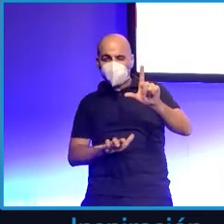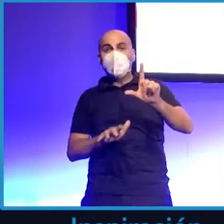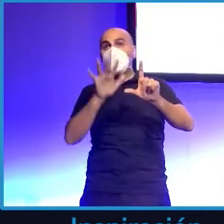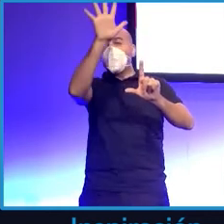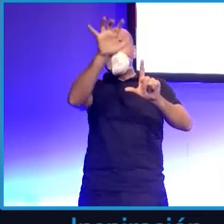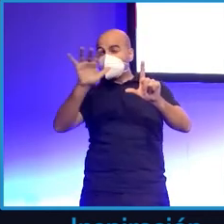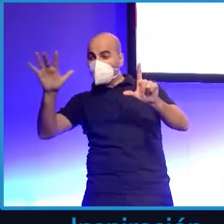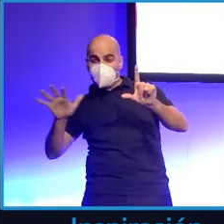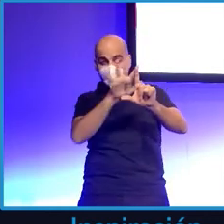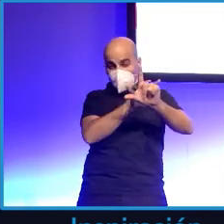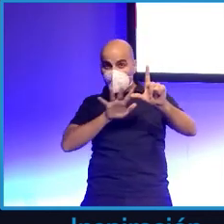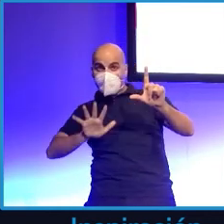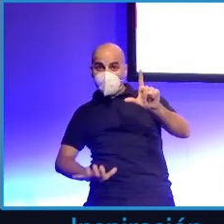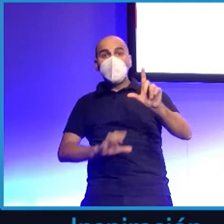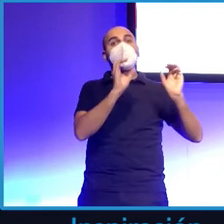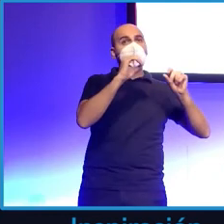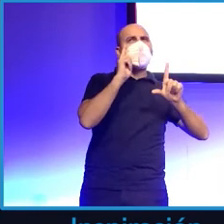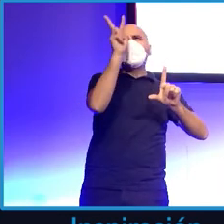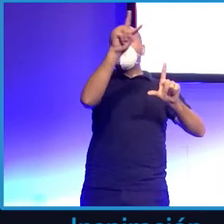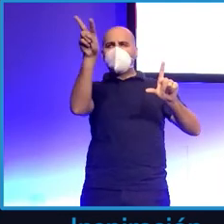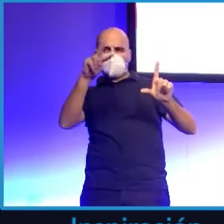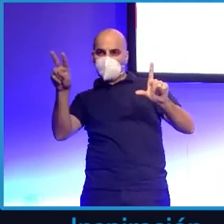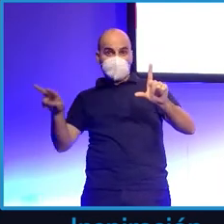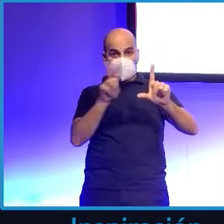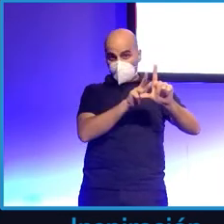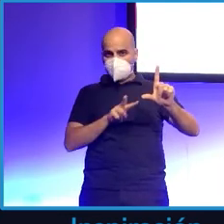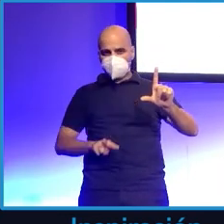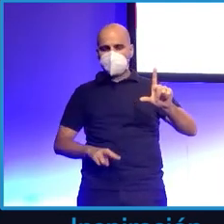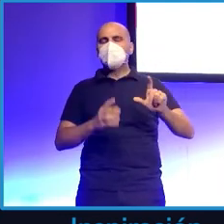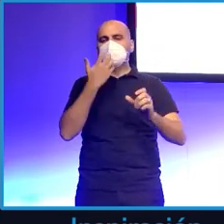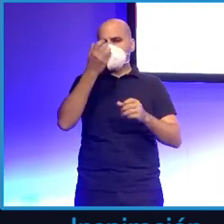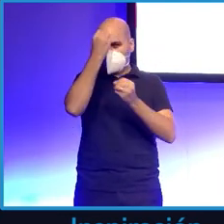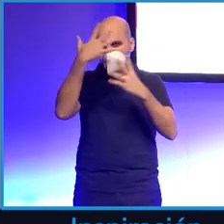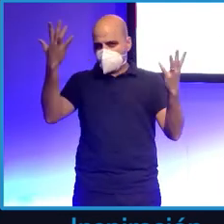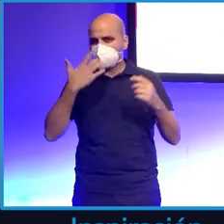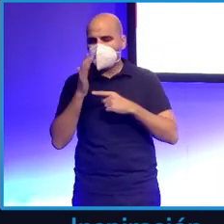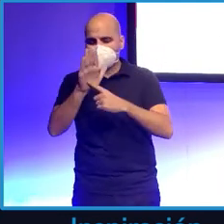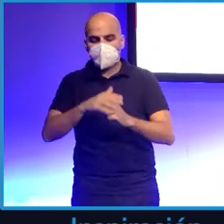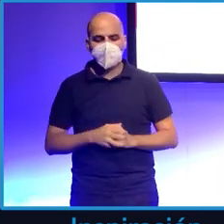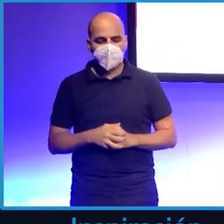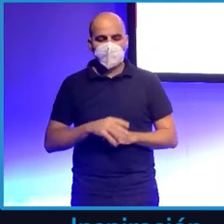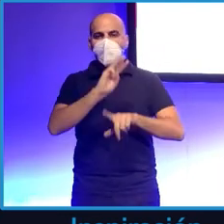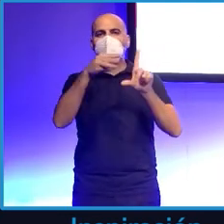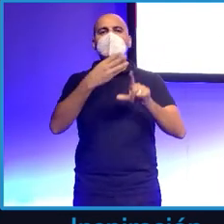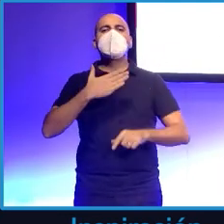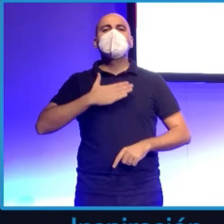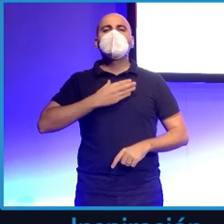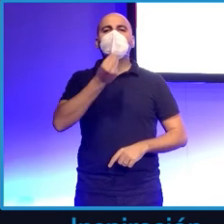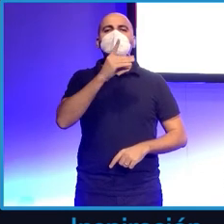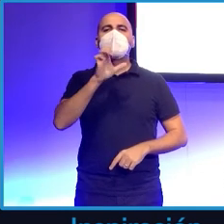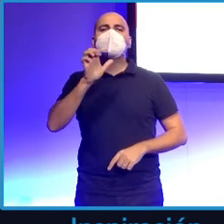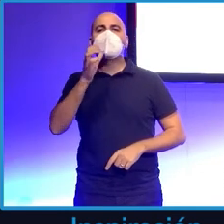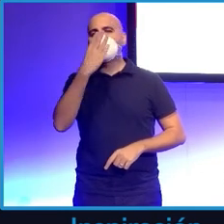si yo pongo un enlace pongo yo que sé mejor que la web es mi comida de perros puntocom y pongo mi comida de perros puntocom y el artículo